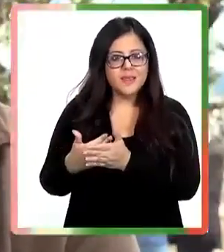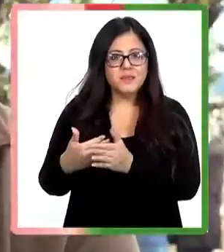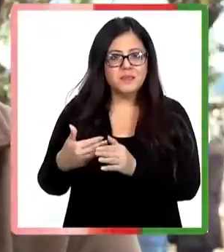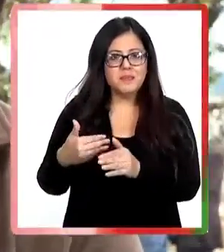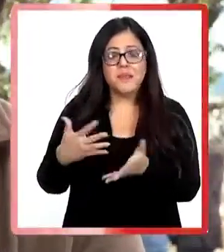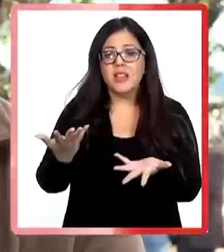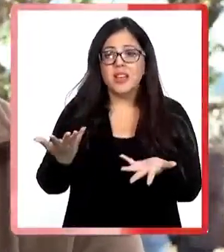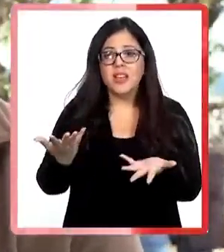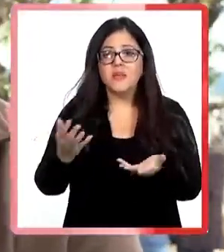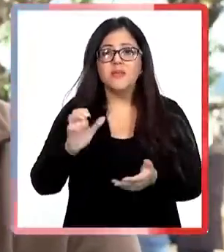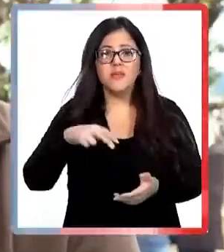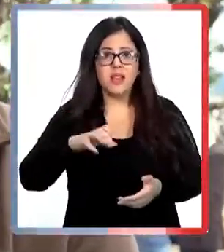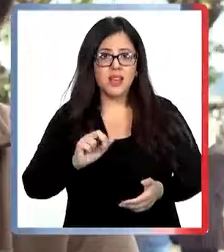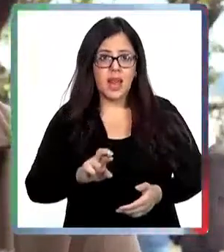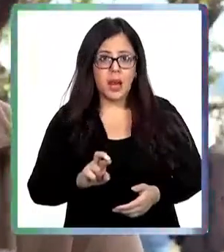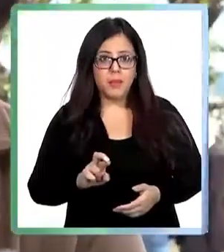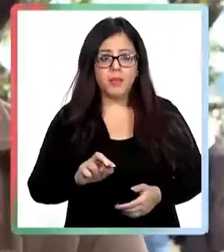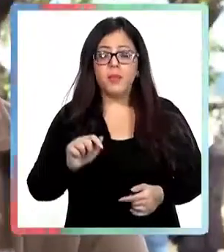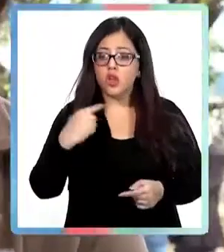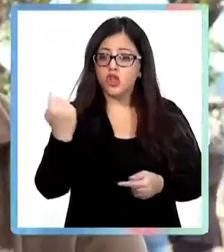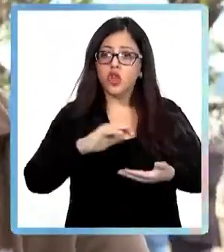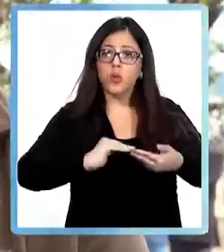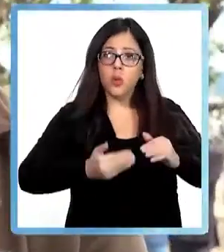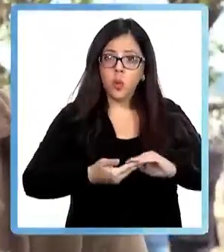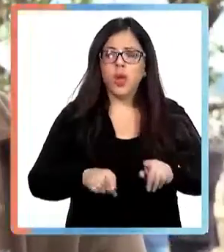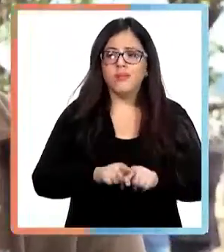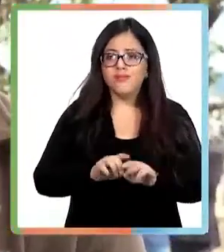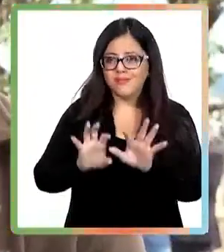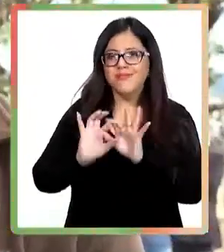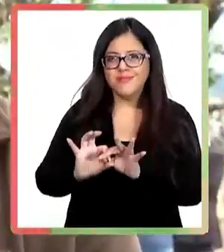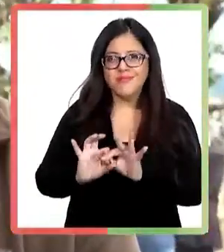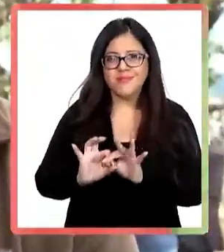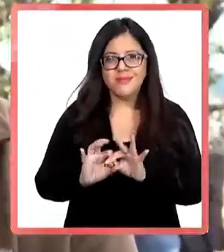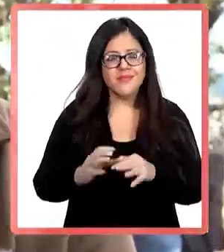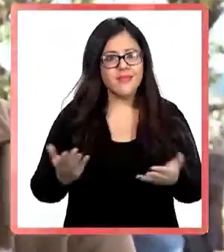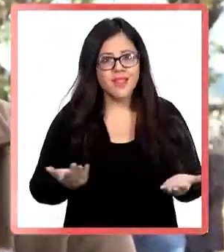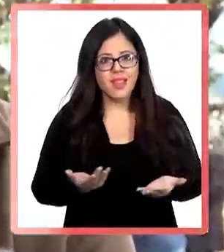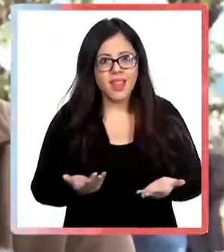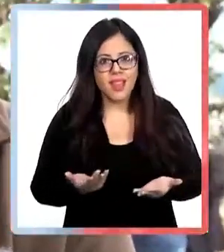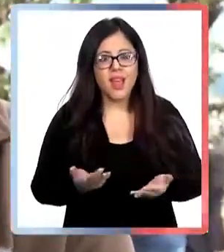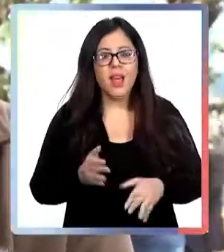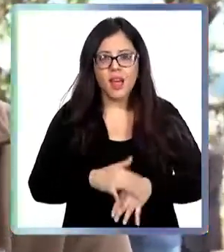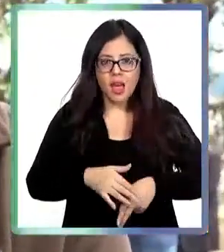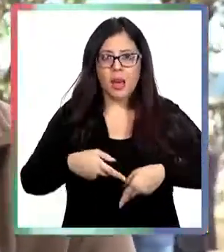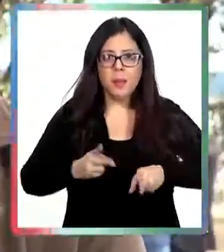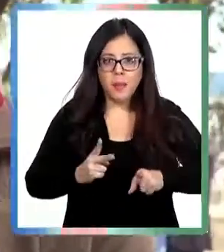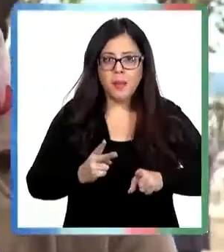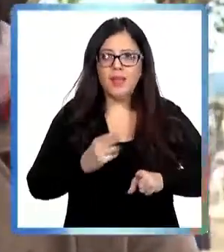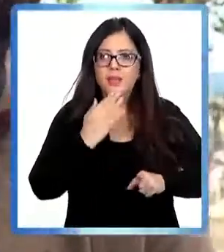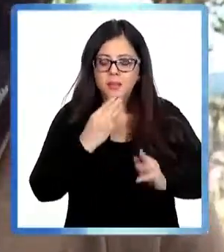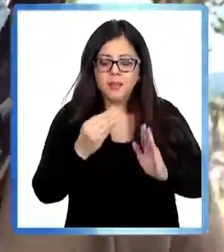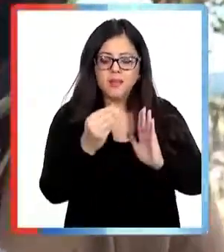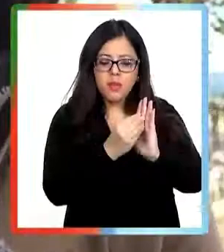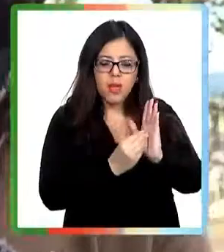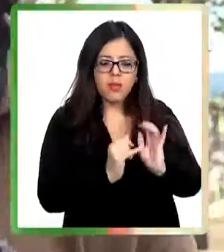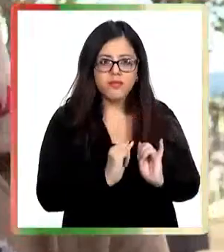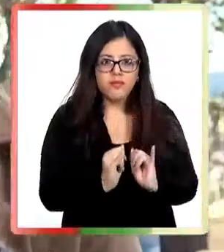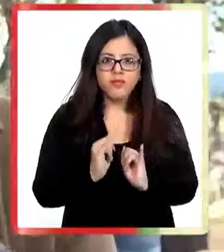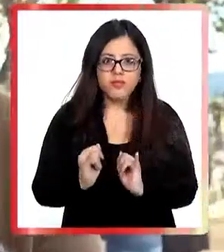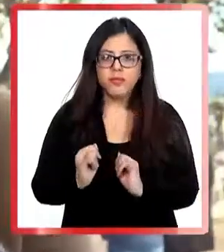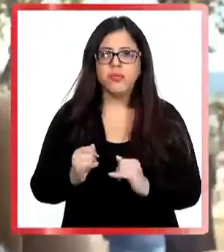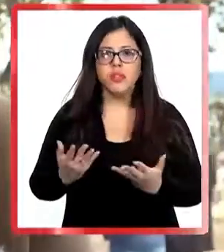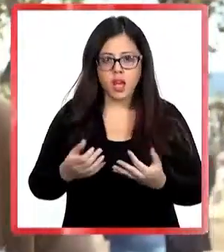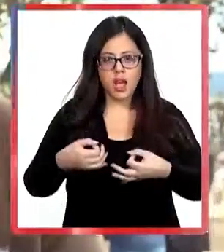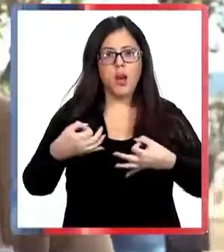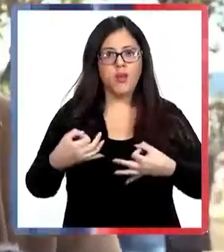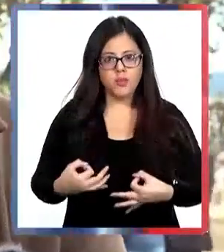que es ENAP. Ya como comunidad lo agradecemos porque sin duda alguna que nos permite tener datos que nos van a ser súper